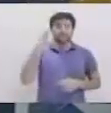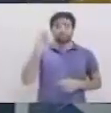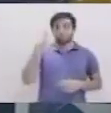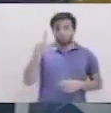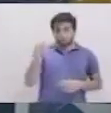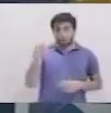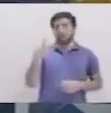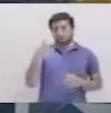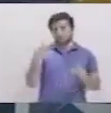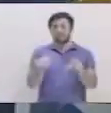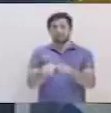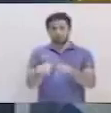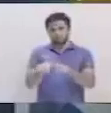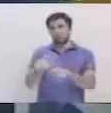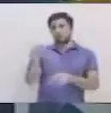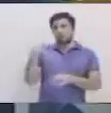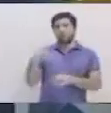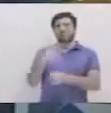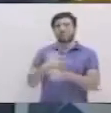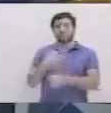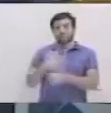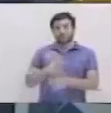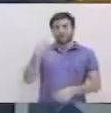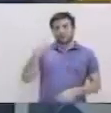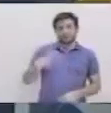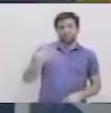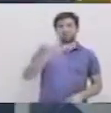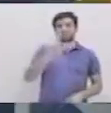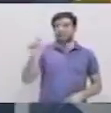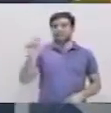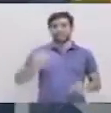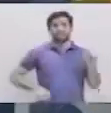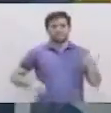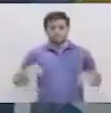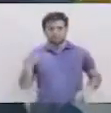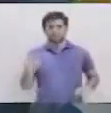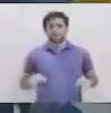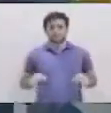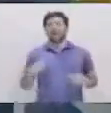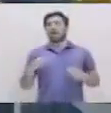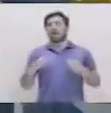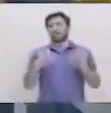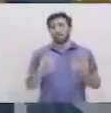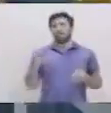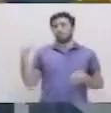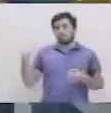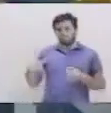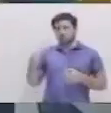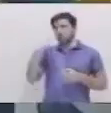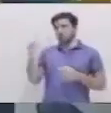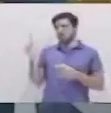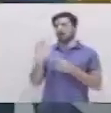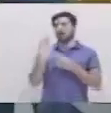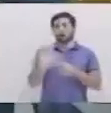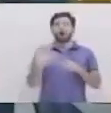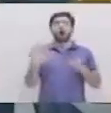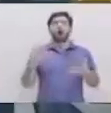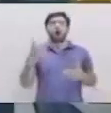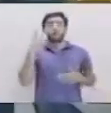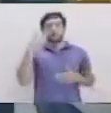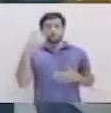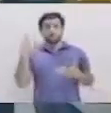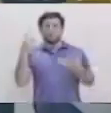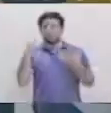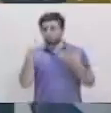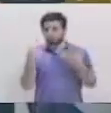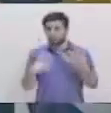cultura y nuestro país. Definitivamente, ya que estamos en el mes, ¿verdad? Exactamente, entonces hoy te voy a hacer una prueba de cultura general. Uy, me